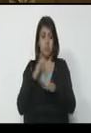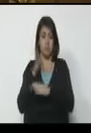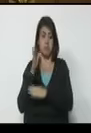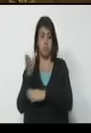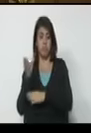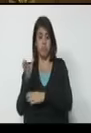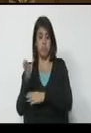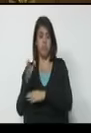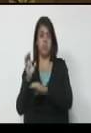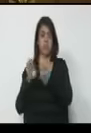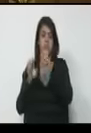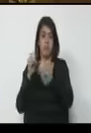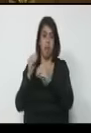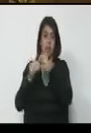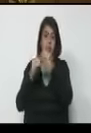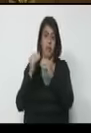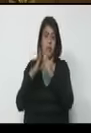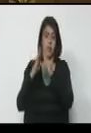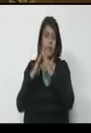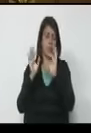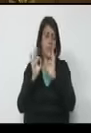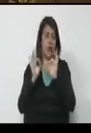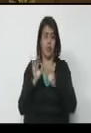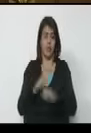las remesas a la casa.